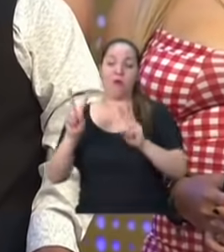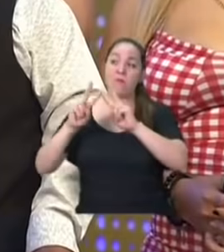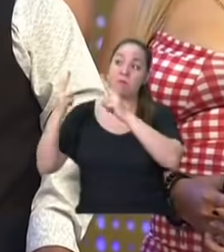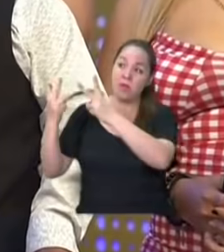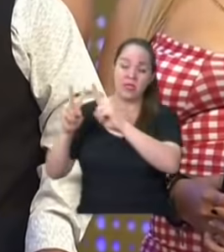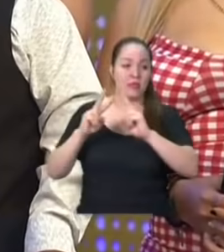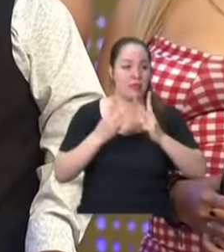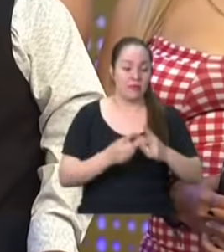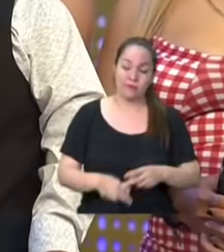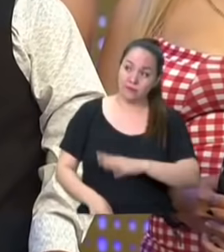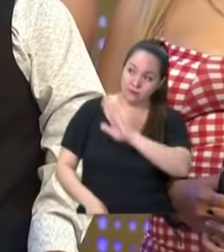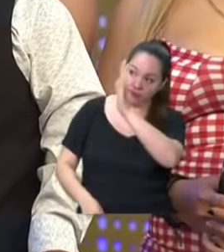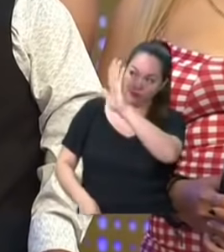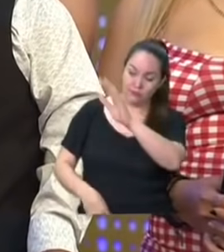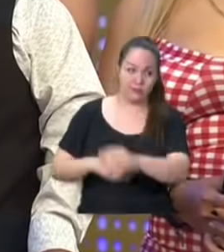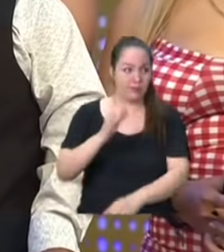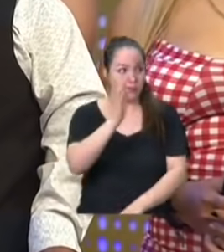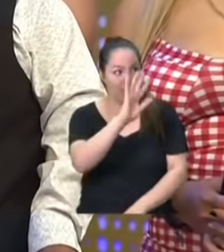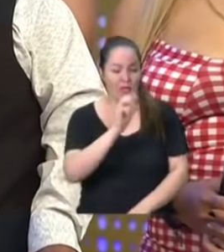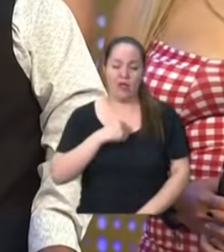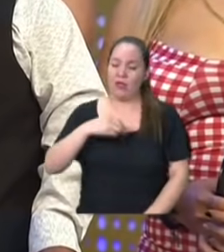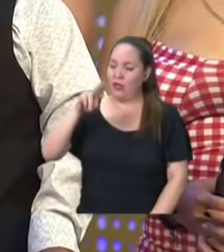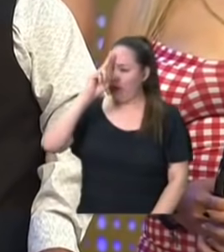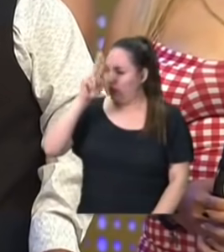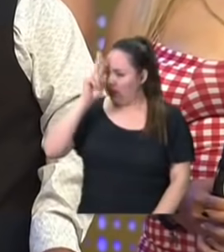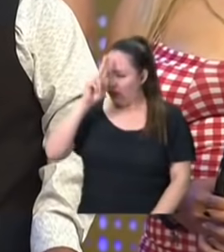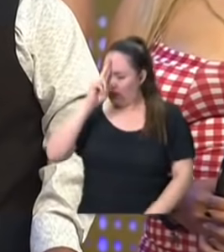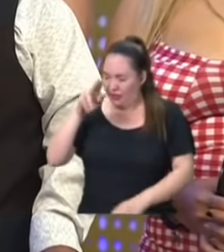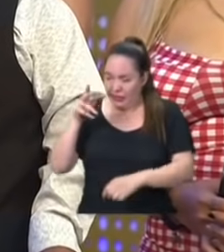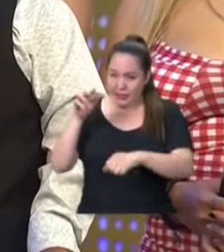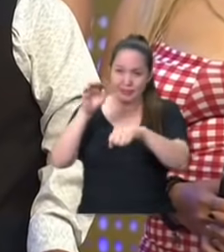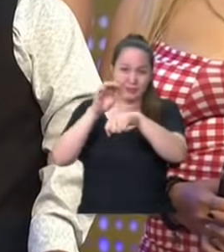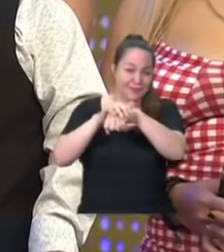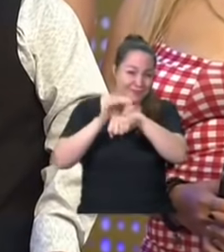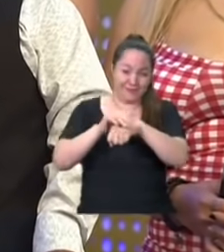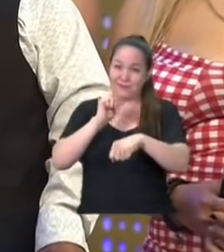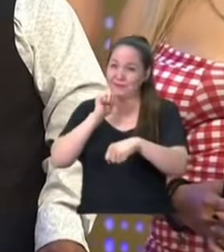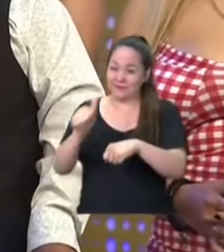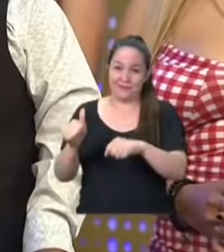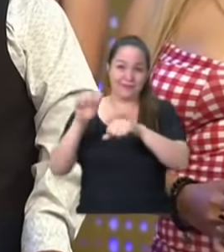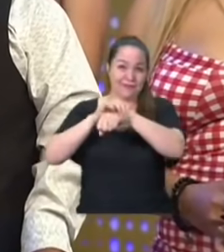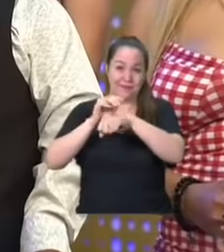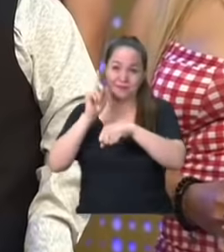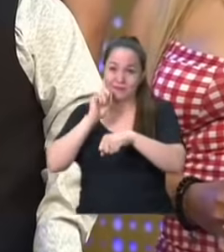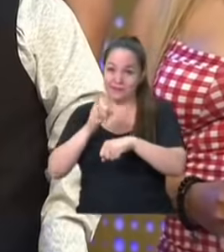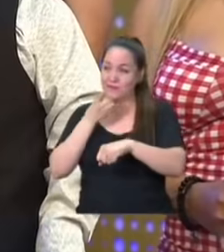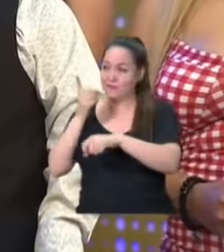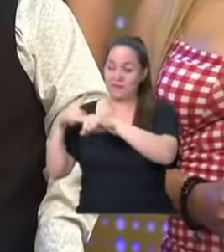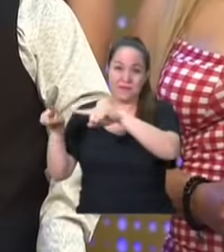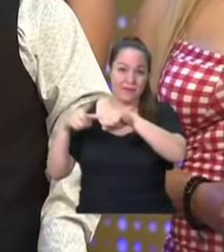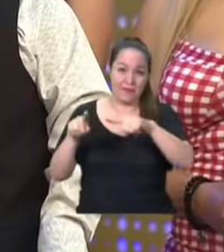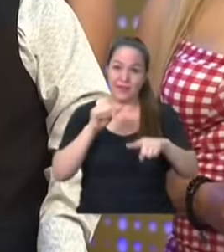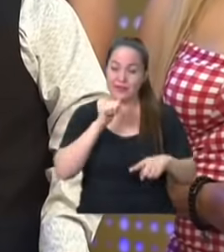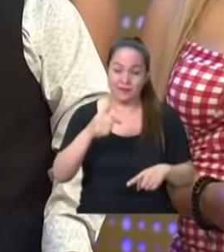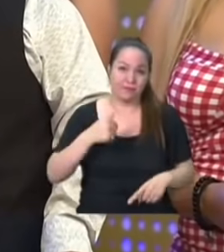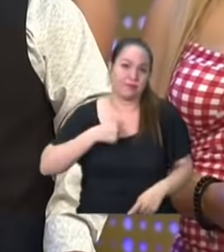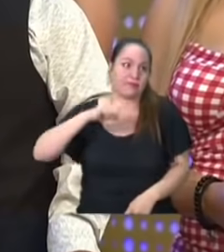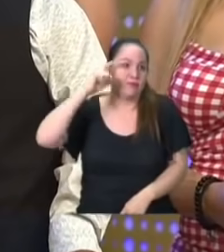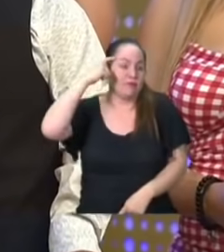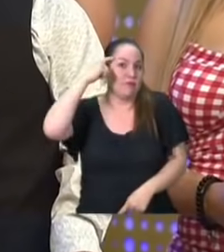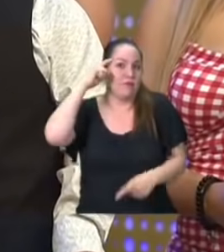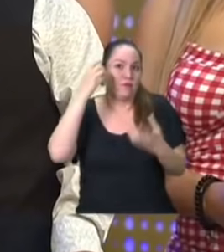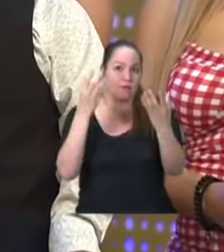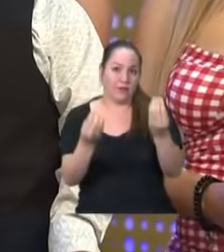vecinos. Todo me prohibía, no podía tener amigas, no me podía marcar nadie. Y pues sí, estoy muy molesta por la